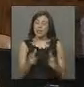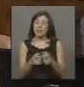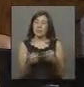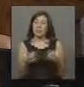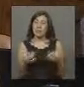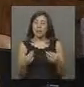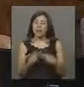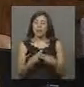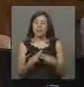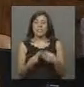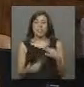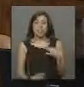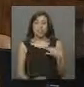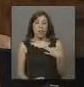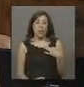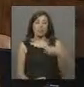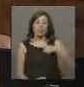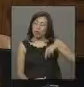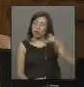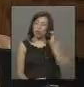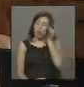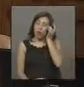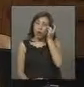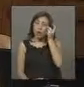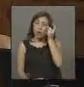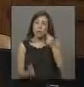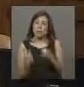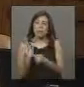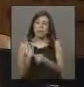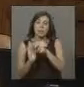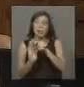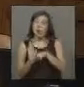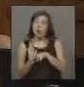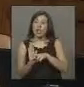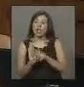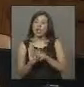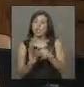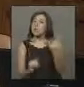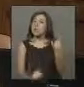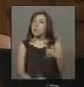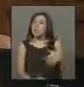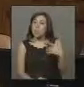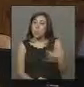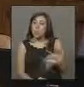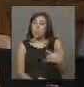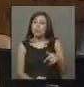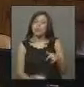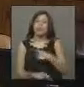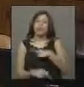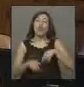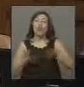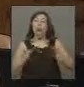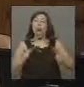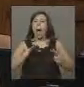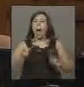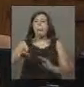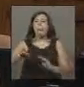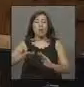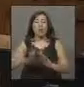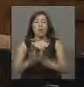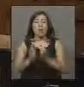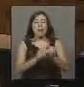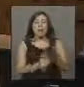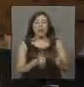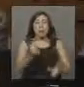Seguridad Ciudadana entendimos la importancia de este proyecto de ley y de ahí su amplio apoyo transversal. Pero